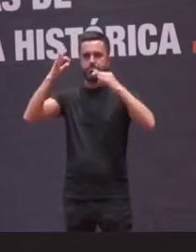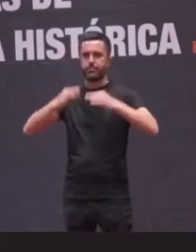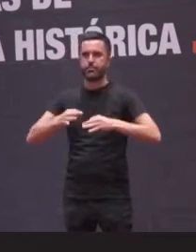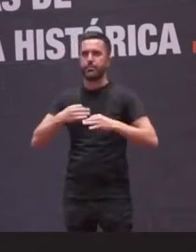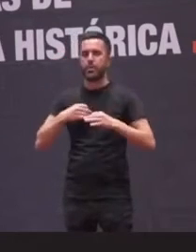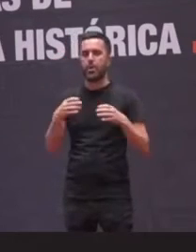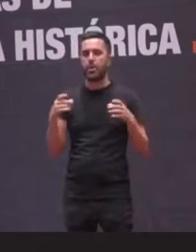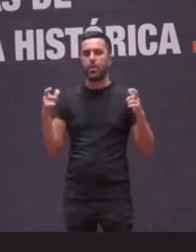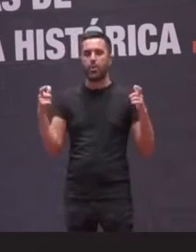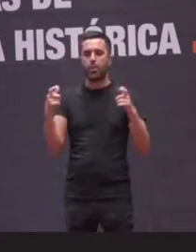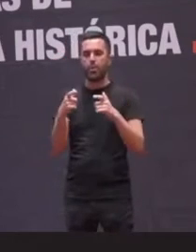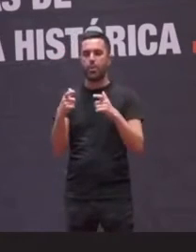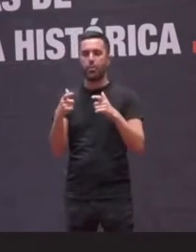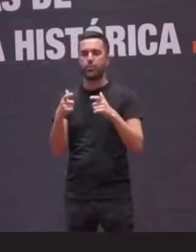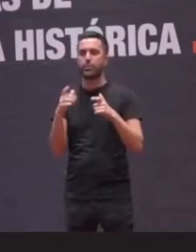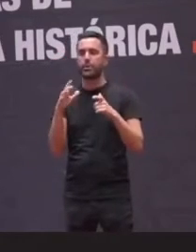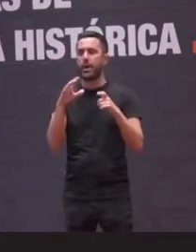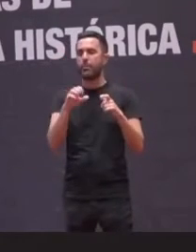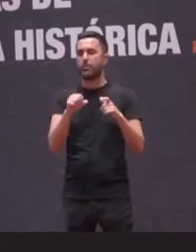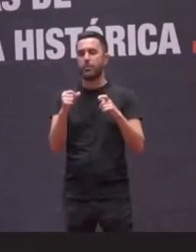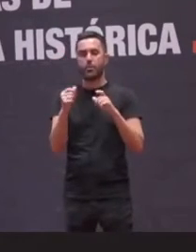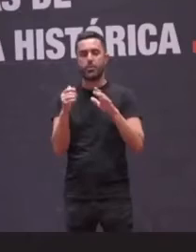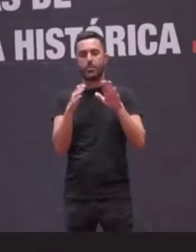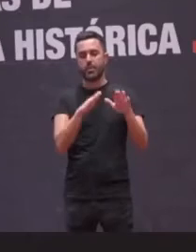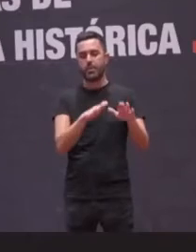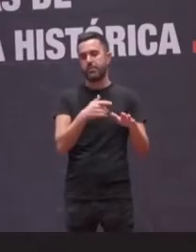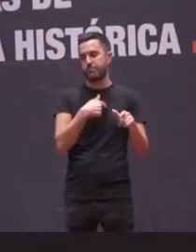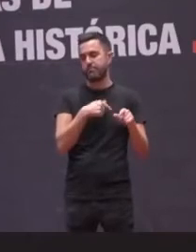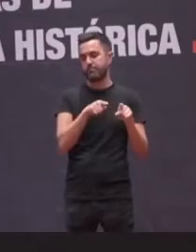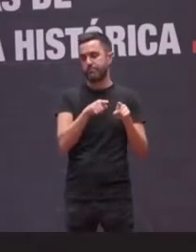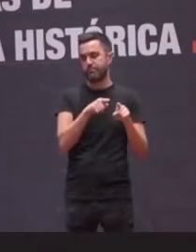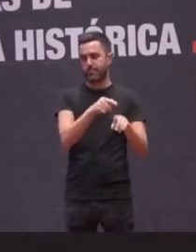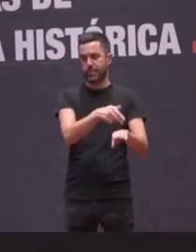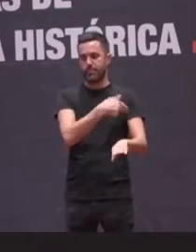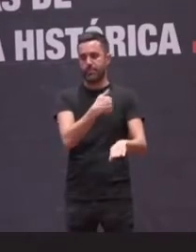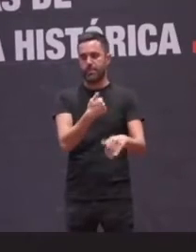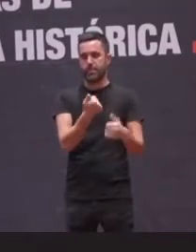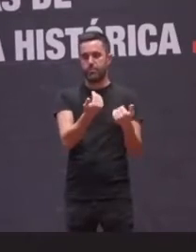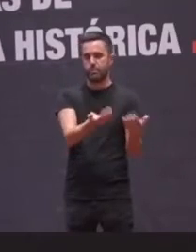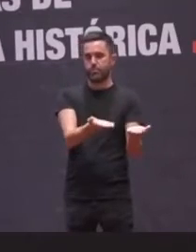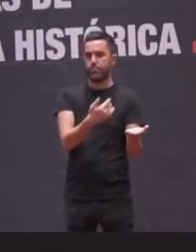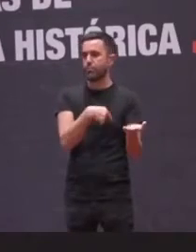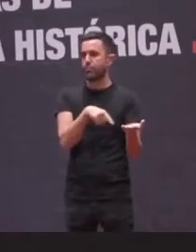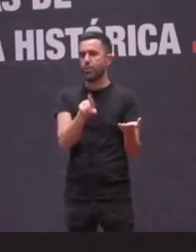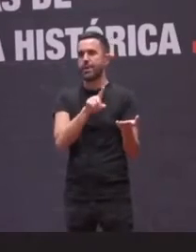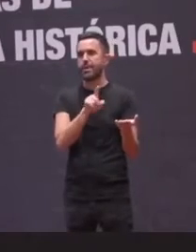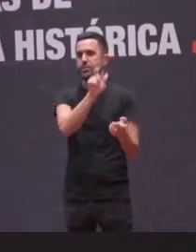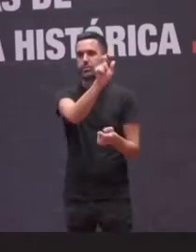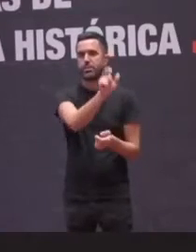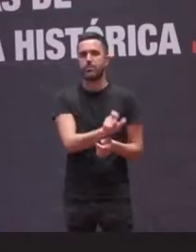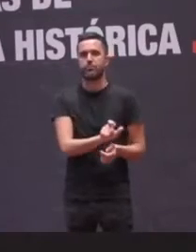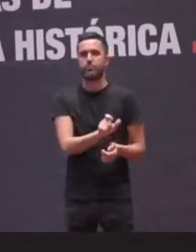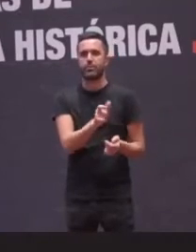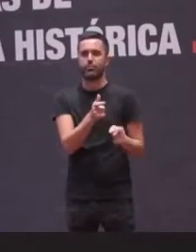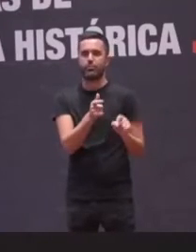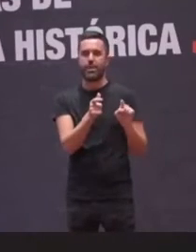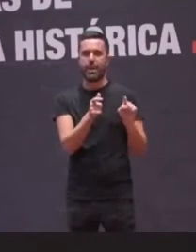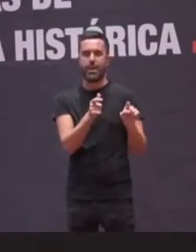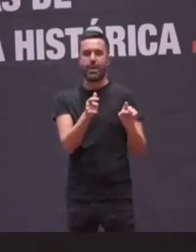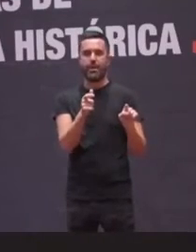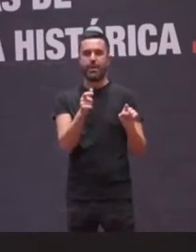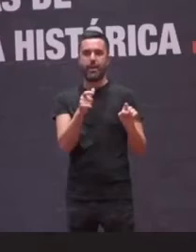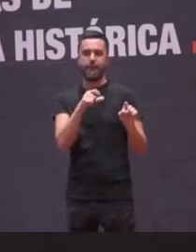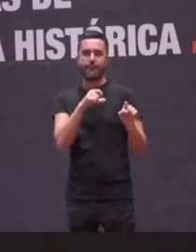Propazo era Propazo del caudillo, es evidente que el caudillo no era un sujeto, una persona física.